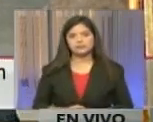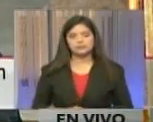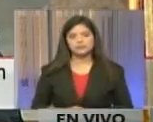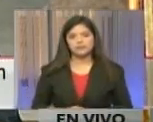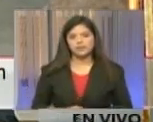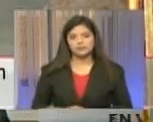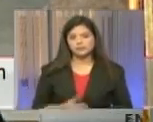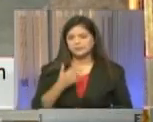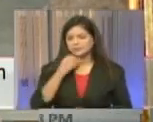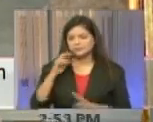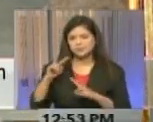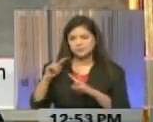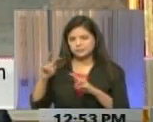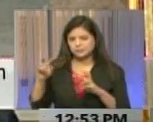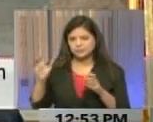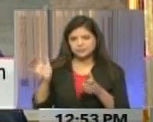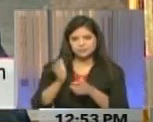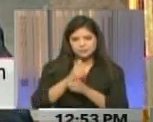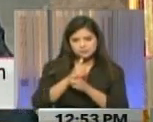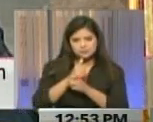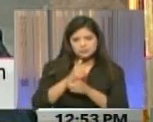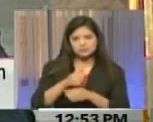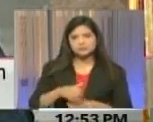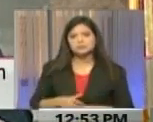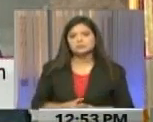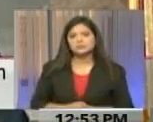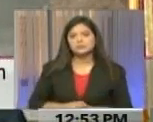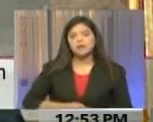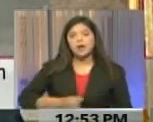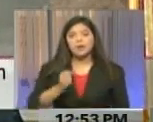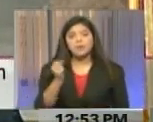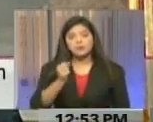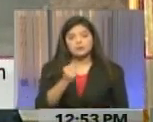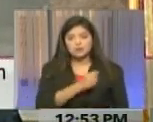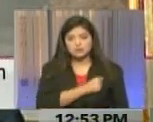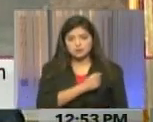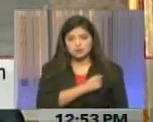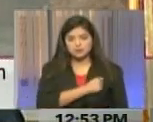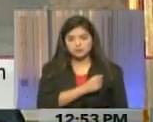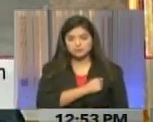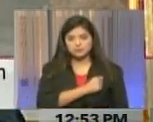de la investigación, el policía de Chacao,